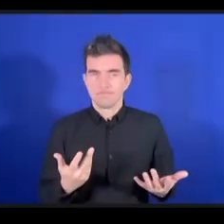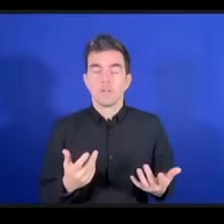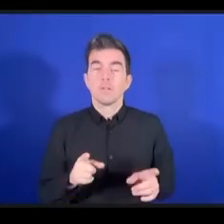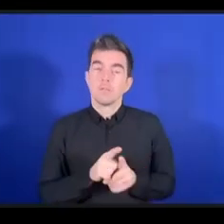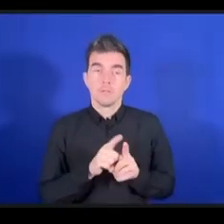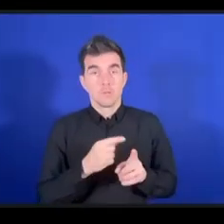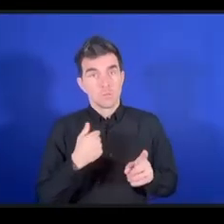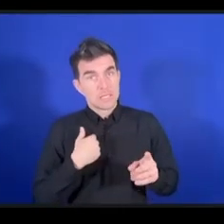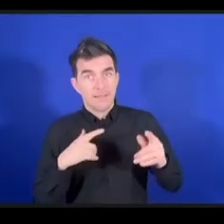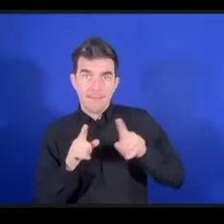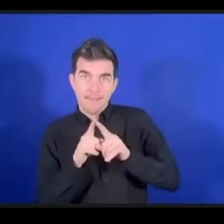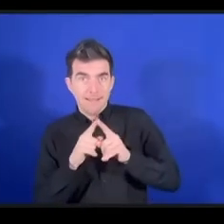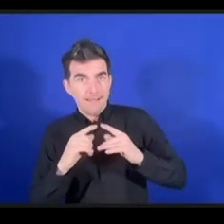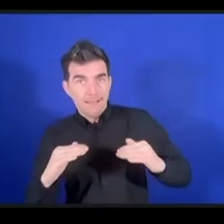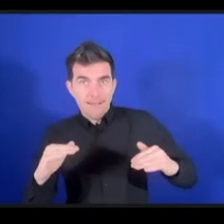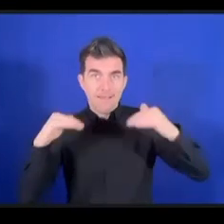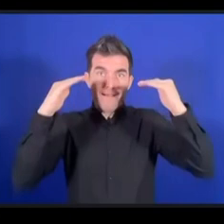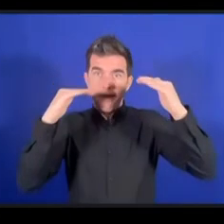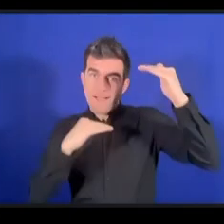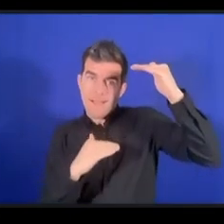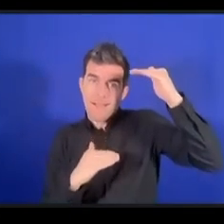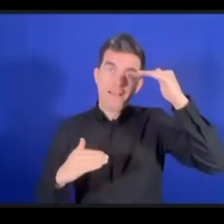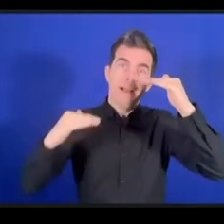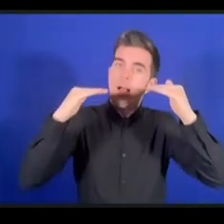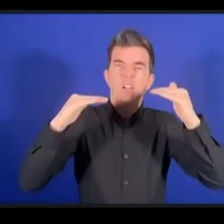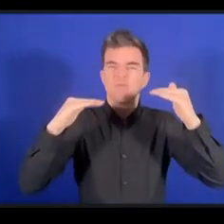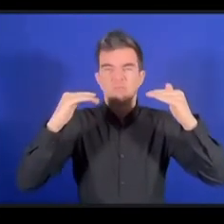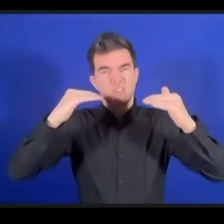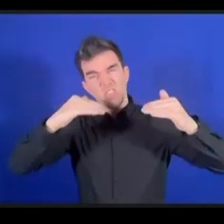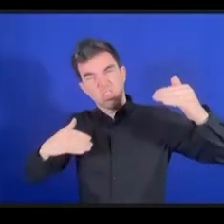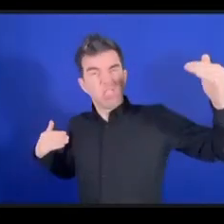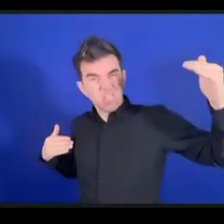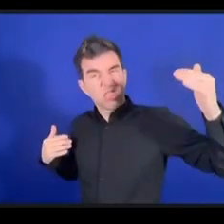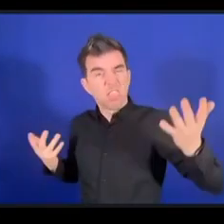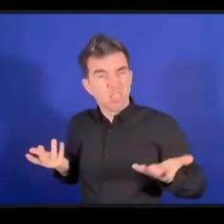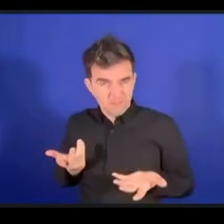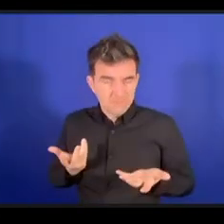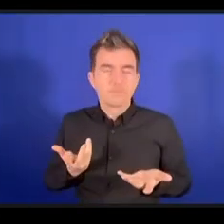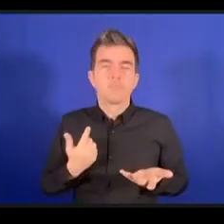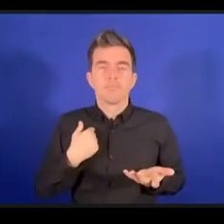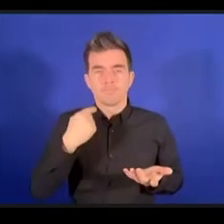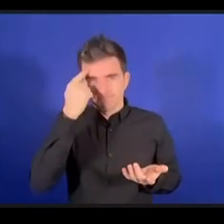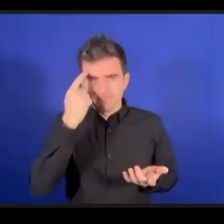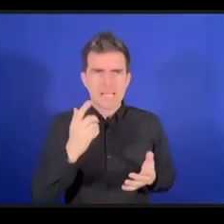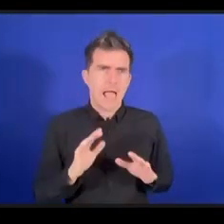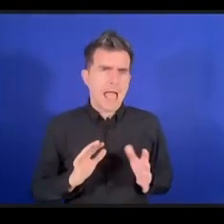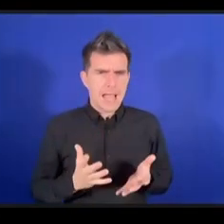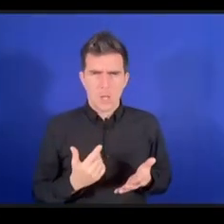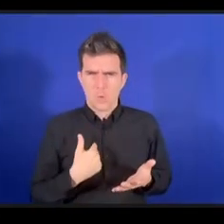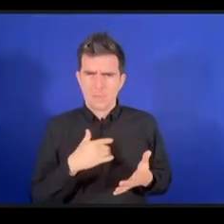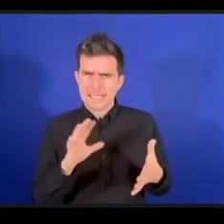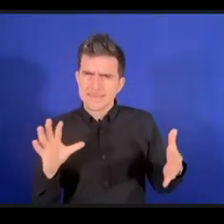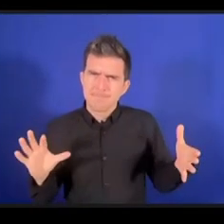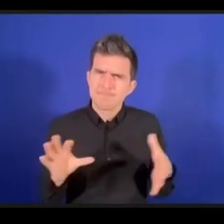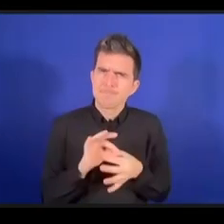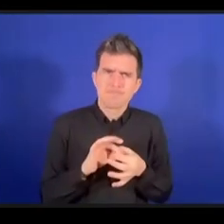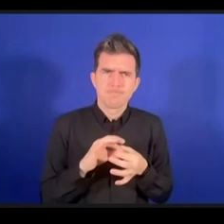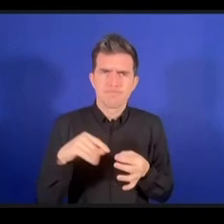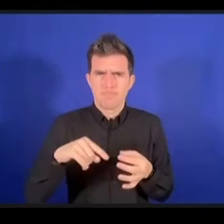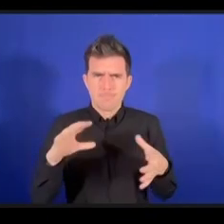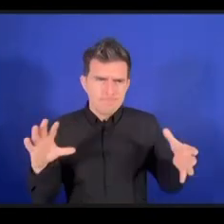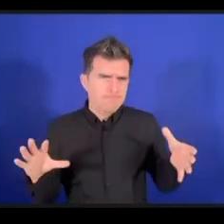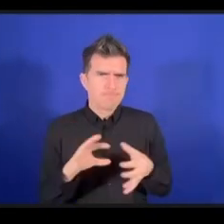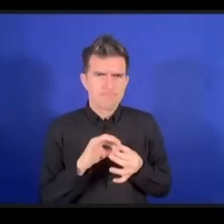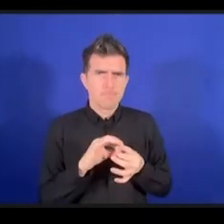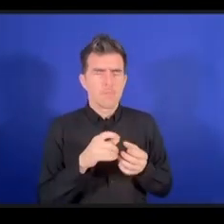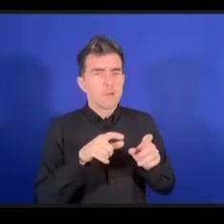recorrer Si queremos colmar La Brecha entre lo que sí hay y no hay en cuanto a las discapacidades y no hablo